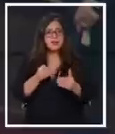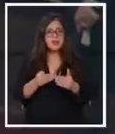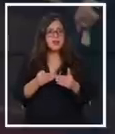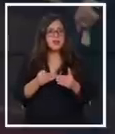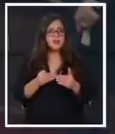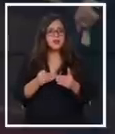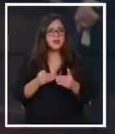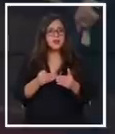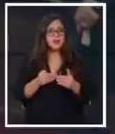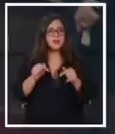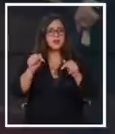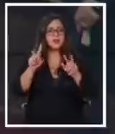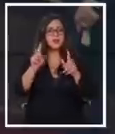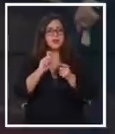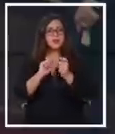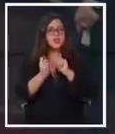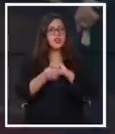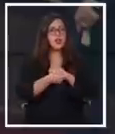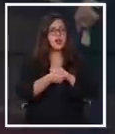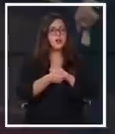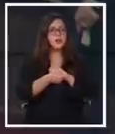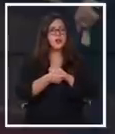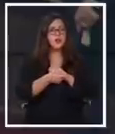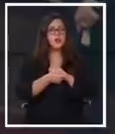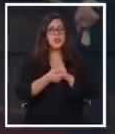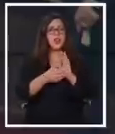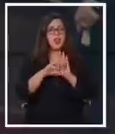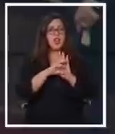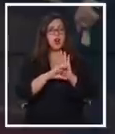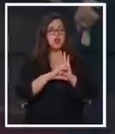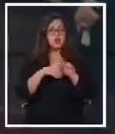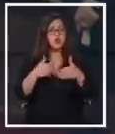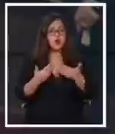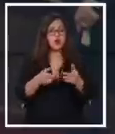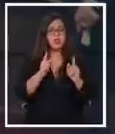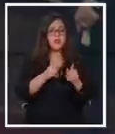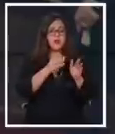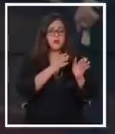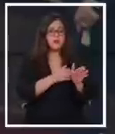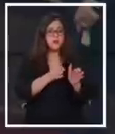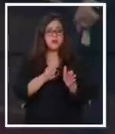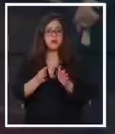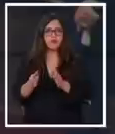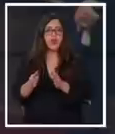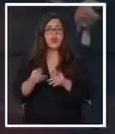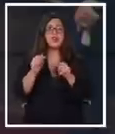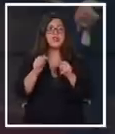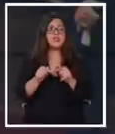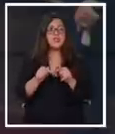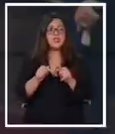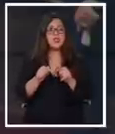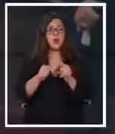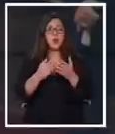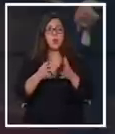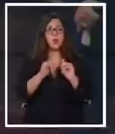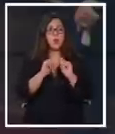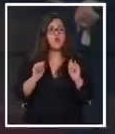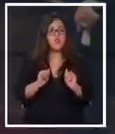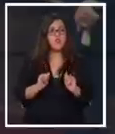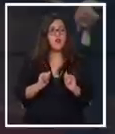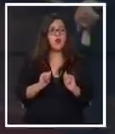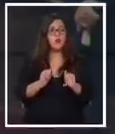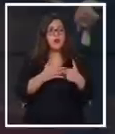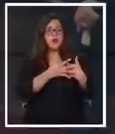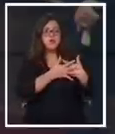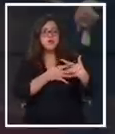los cambios a la constitución actual tienen que ser estructurales y sea cual sea el mecanismo que llevamos adelante